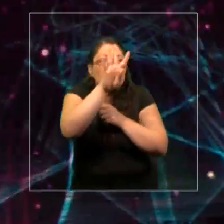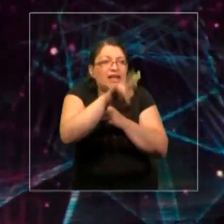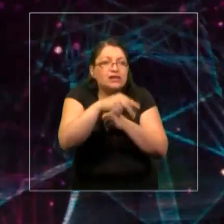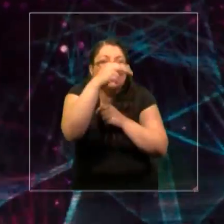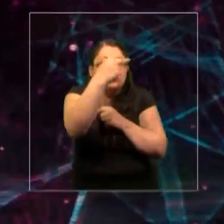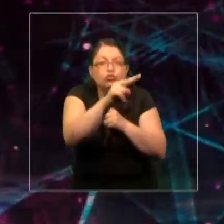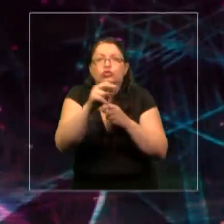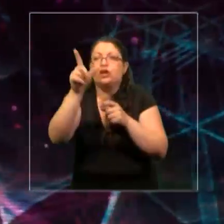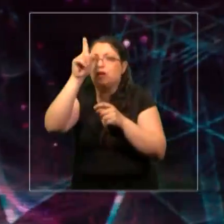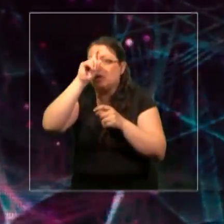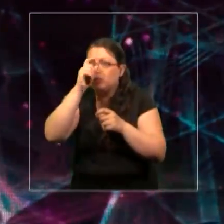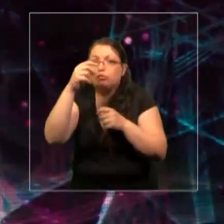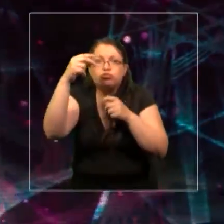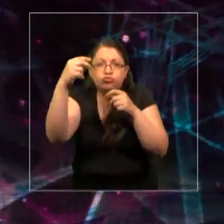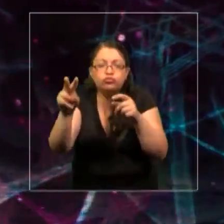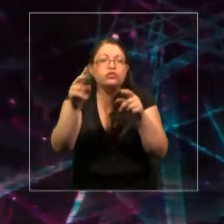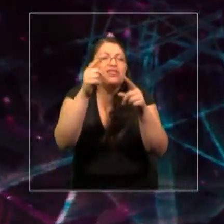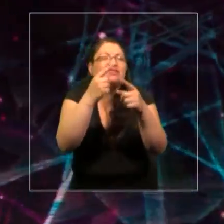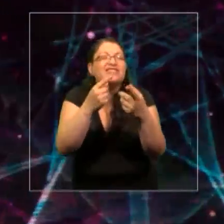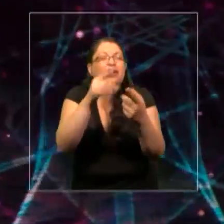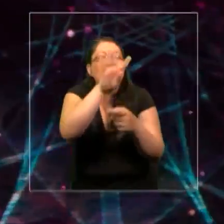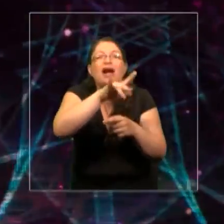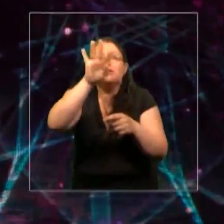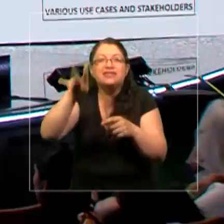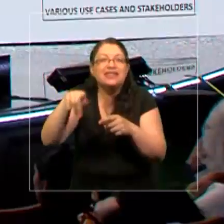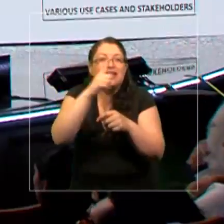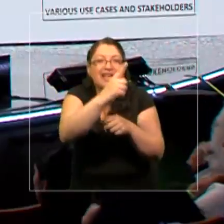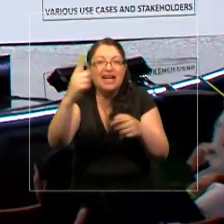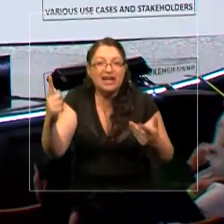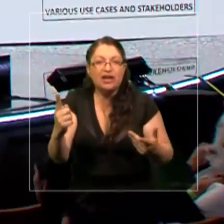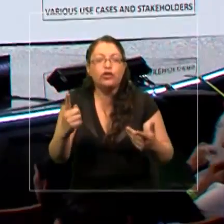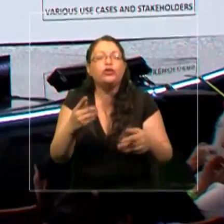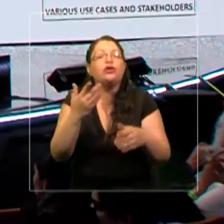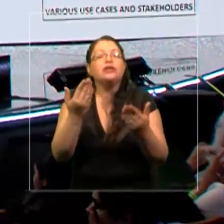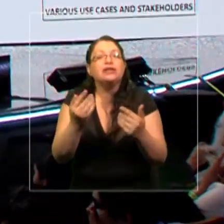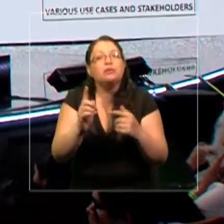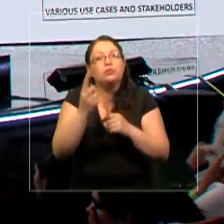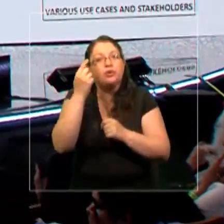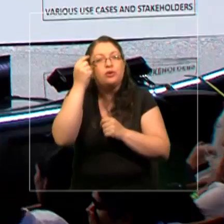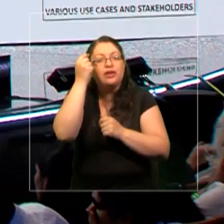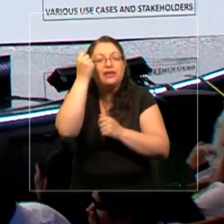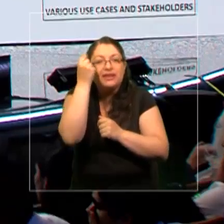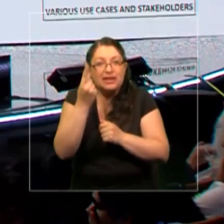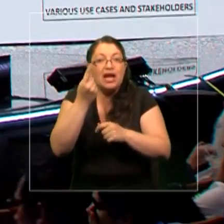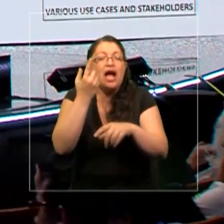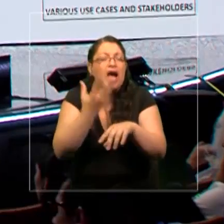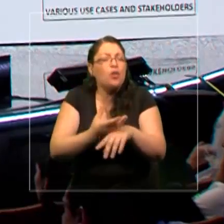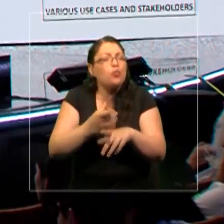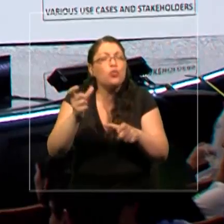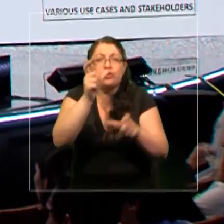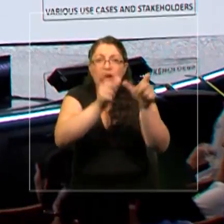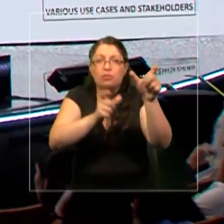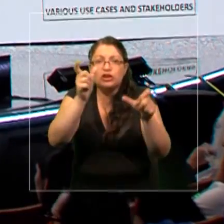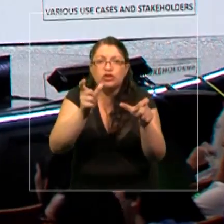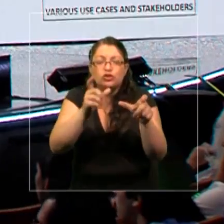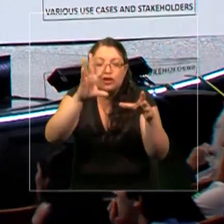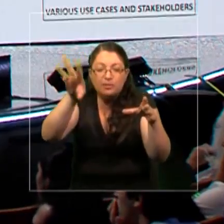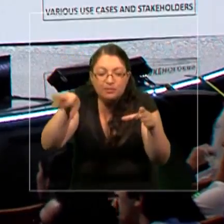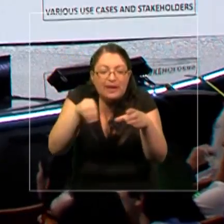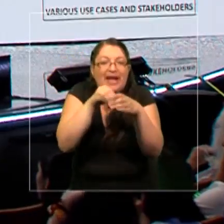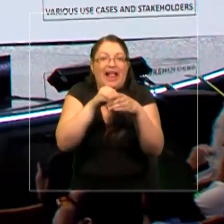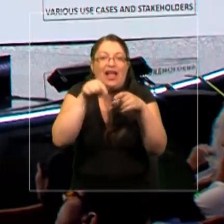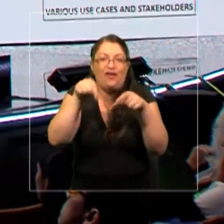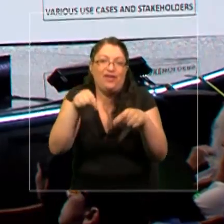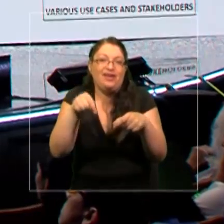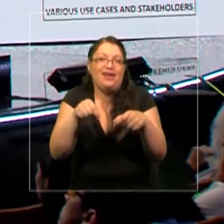del hospital, del doctor, hay que reconocer que hay muchos individuos que son parte de este ecosistema y queremos que tratar